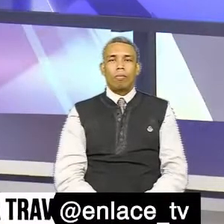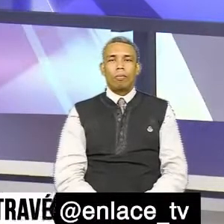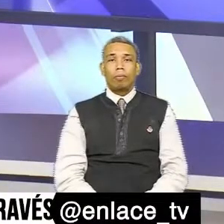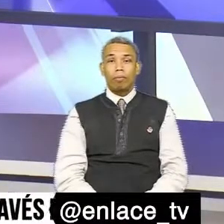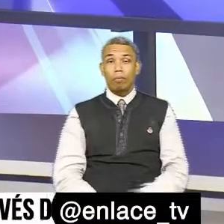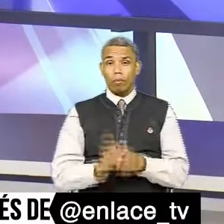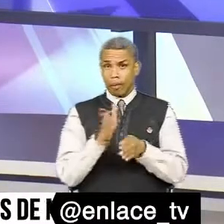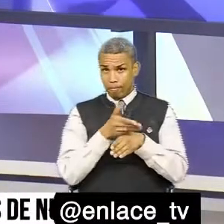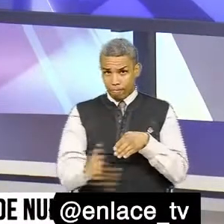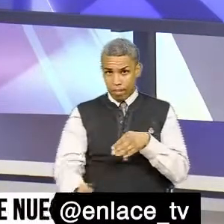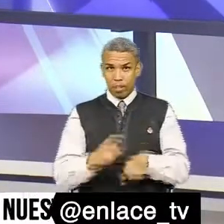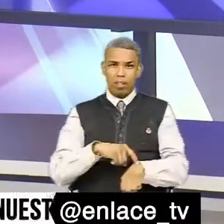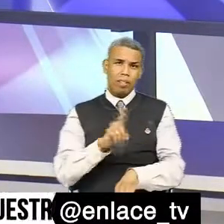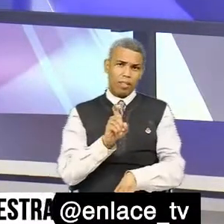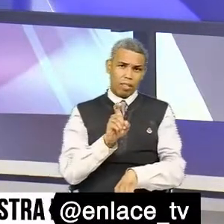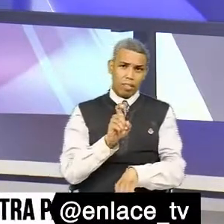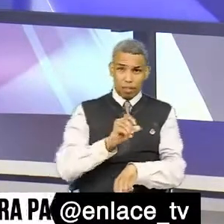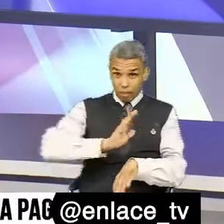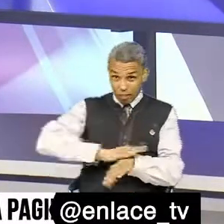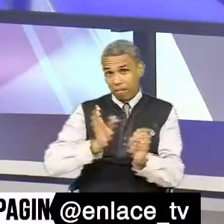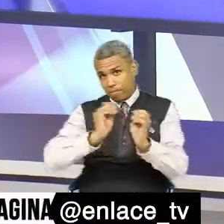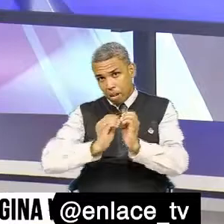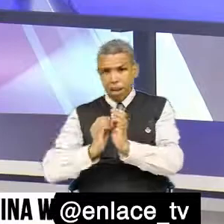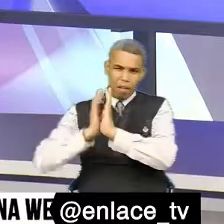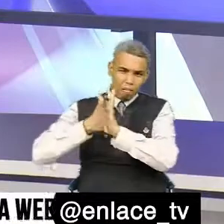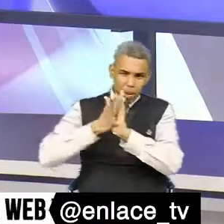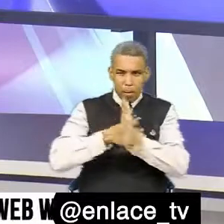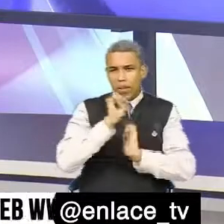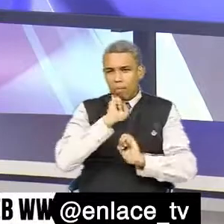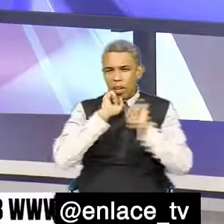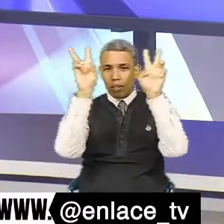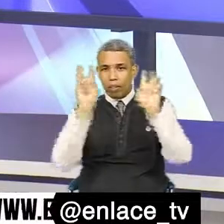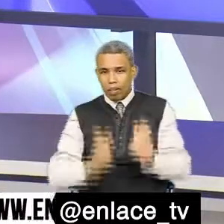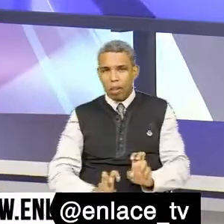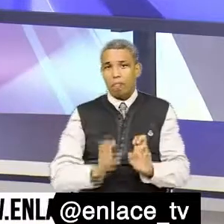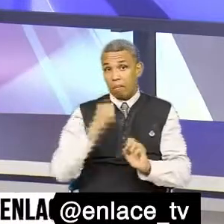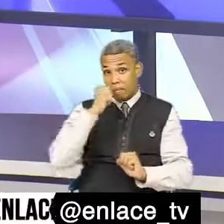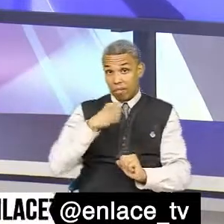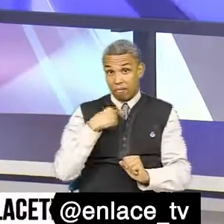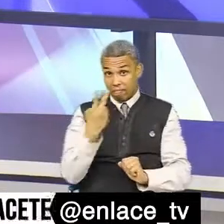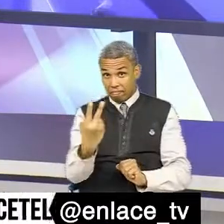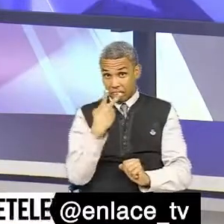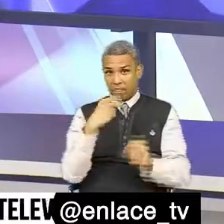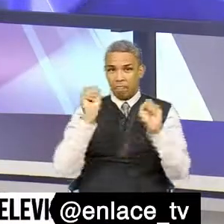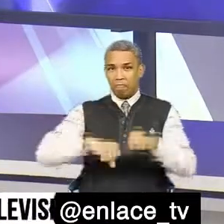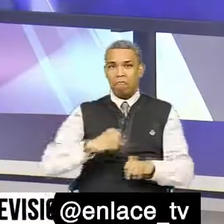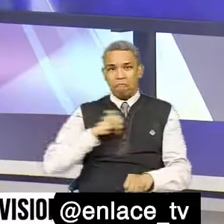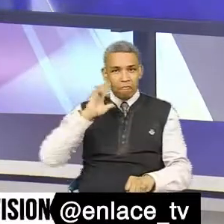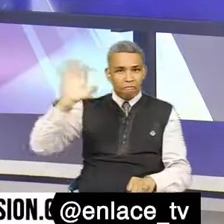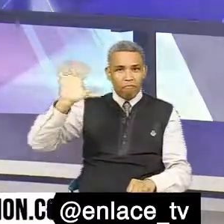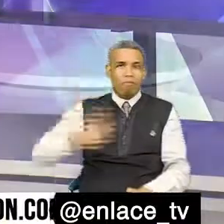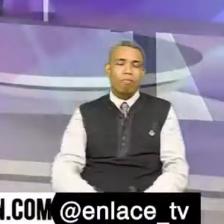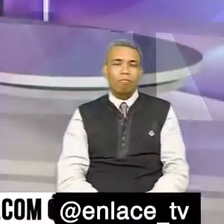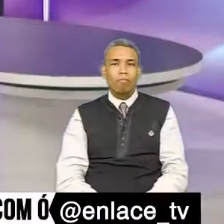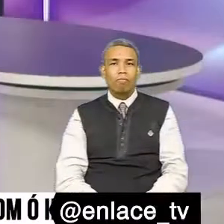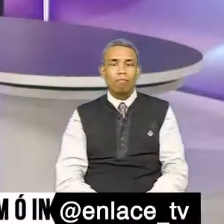una cita con todo el acontecer de barrancabermeja y la región del magdalena medio aquí 6 en punto en las de noticias lo que se quiere ver feliz